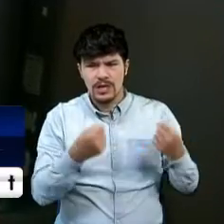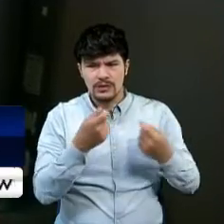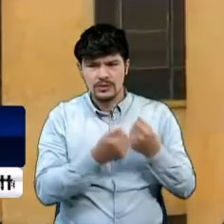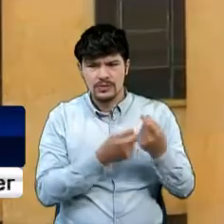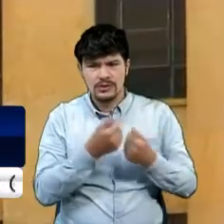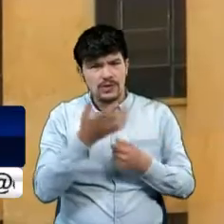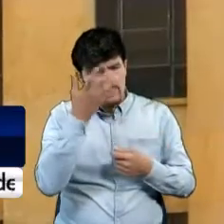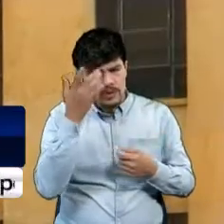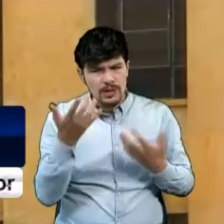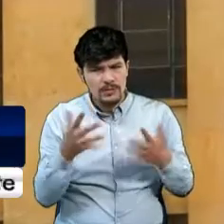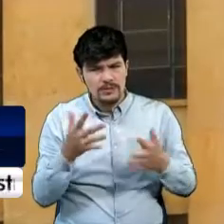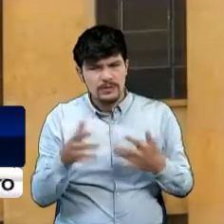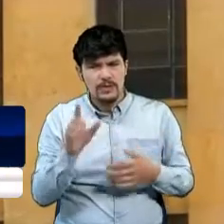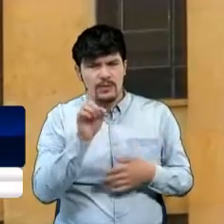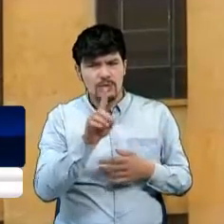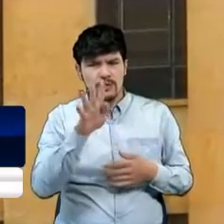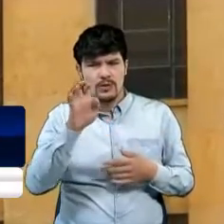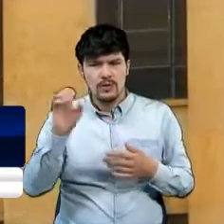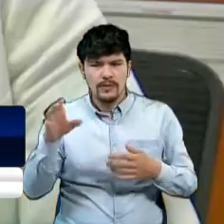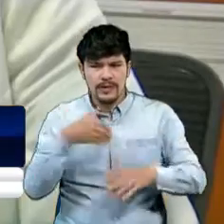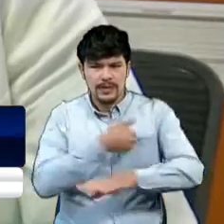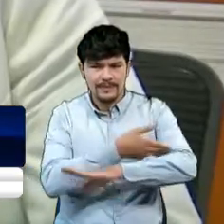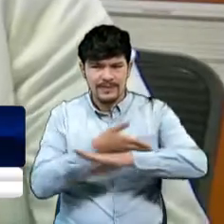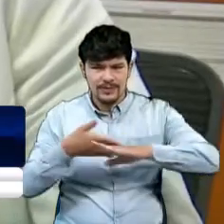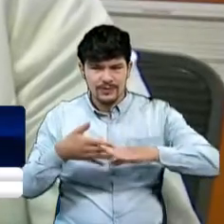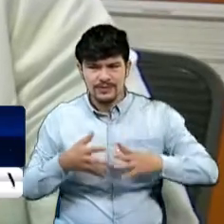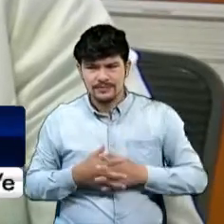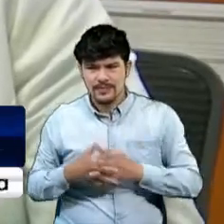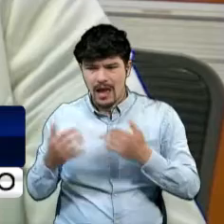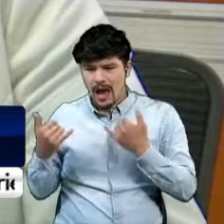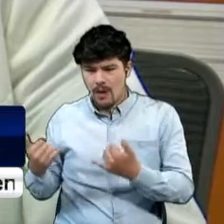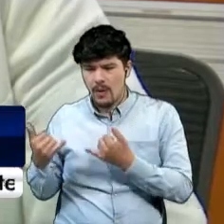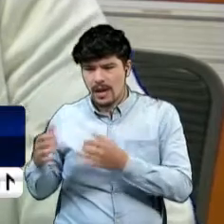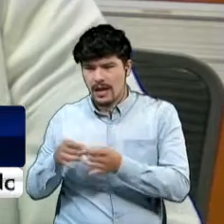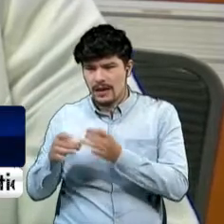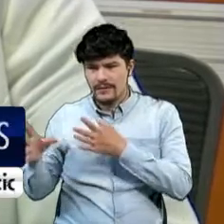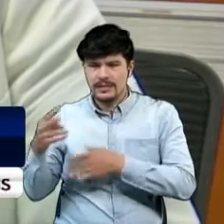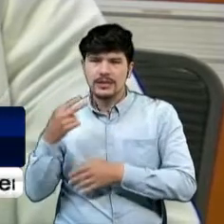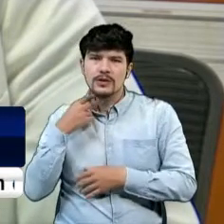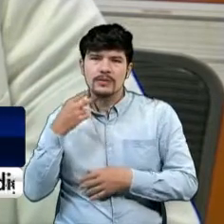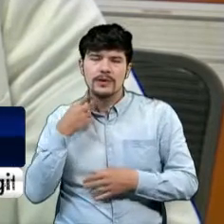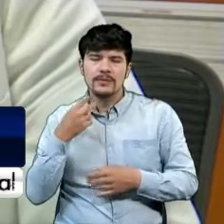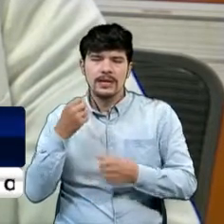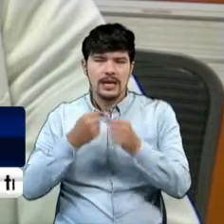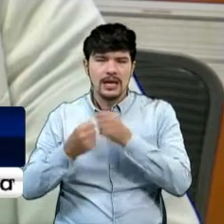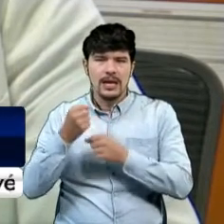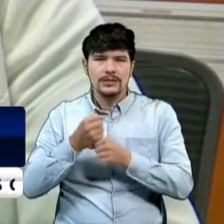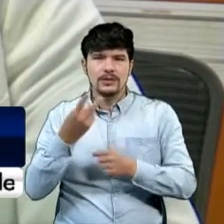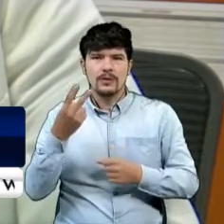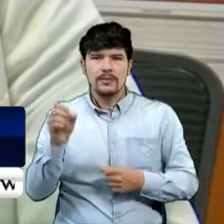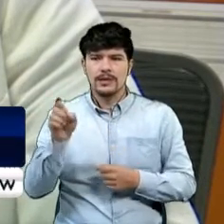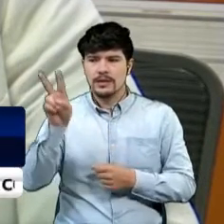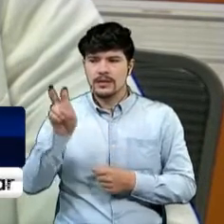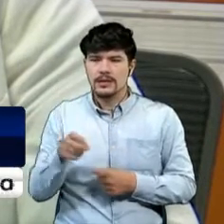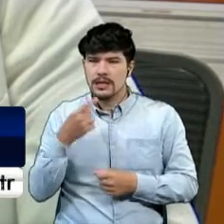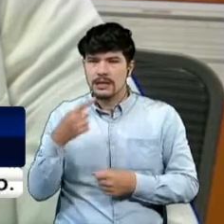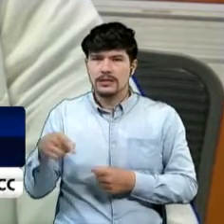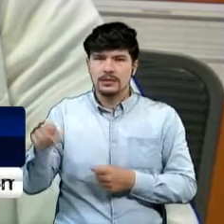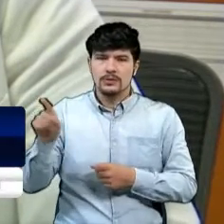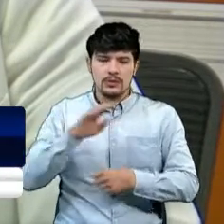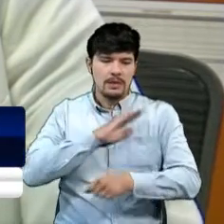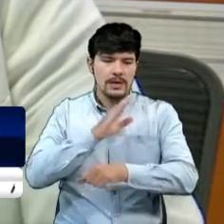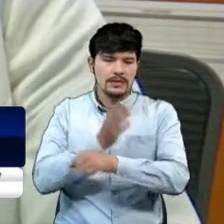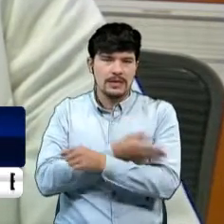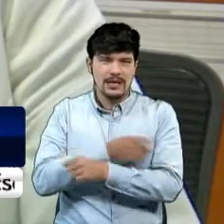por un poco más de 190 millones de pesos a la fecha en noviembre de 2017 se encontró que la capacidad del